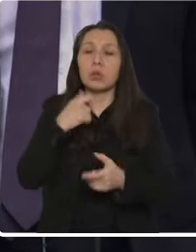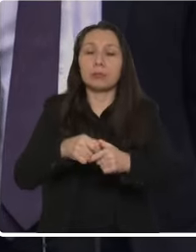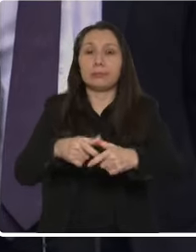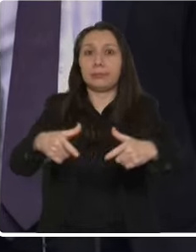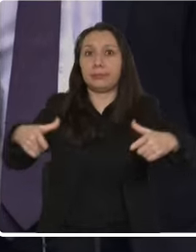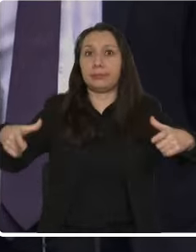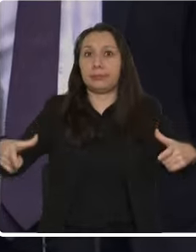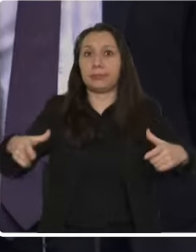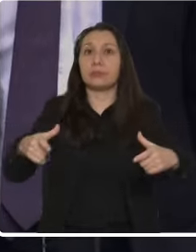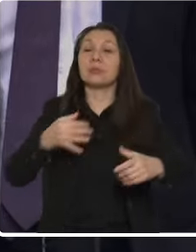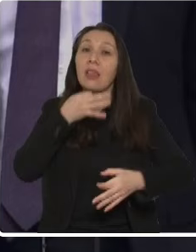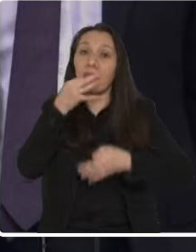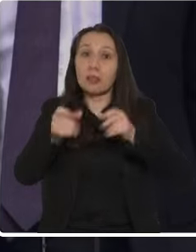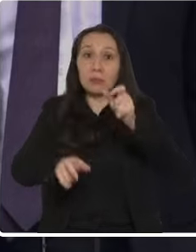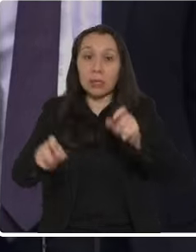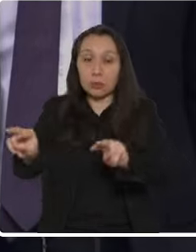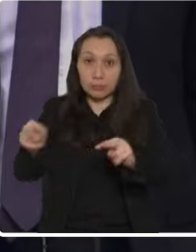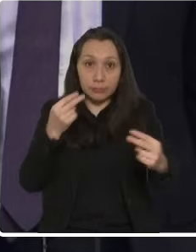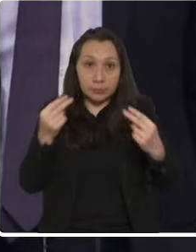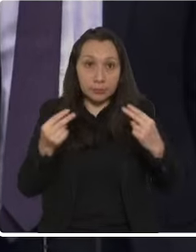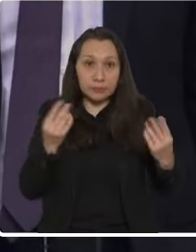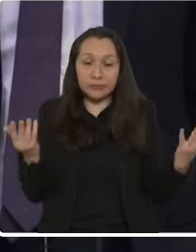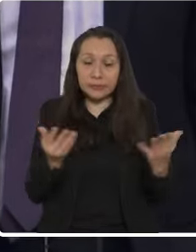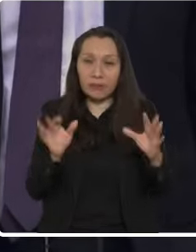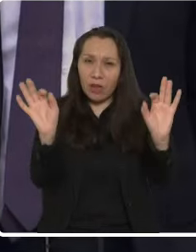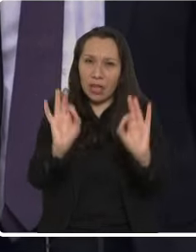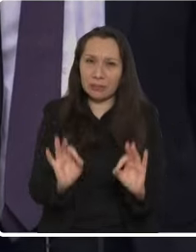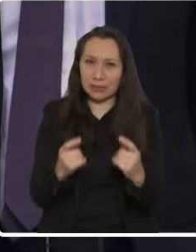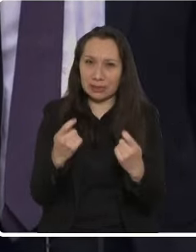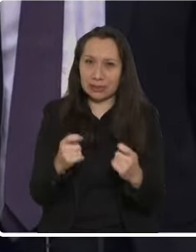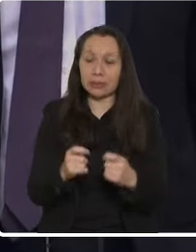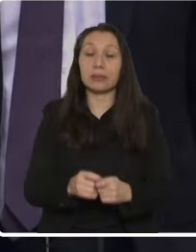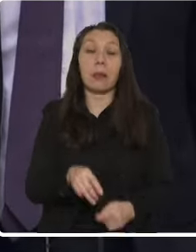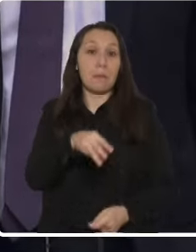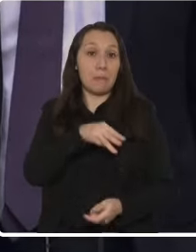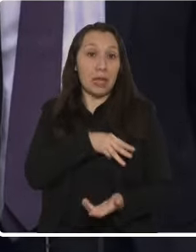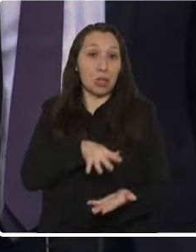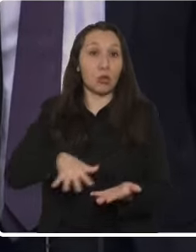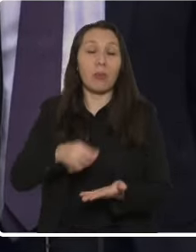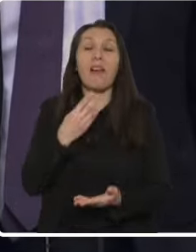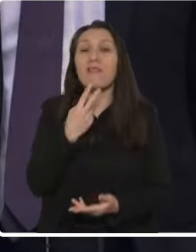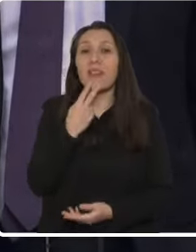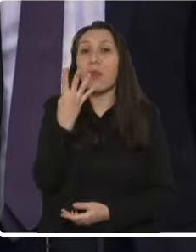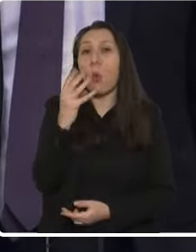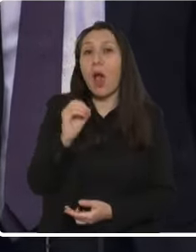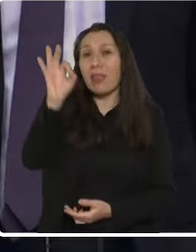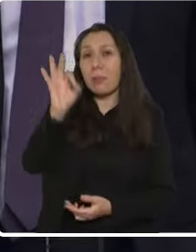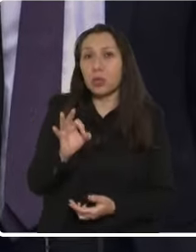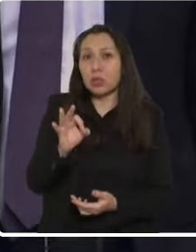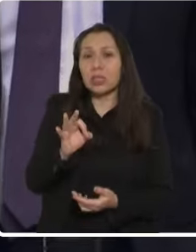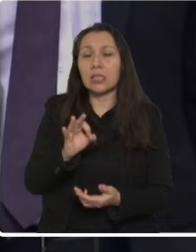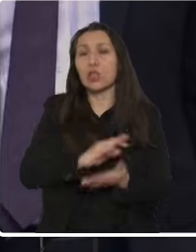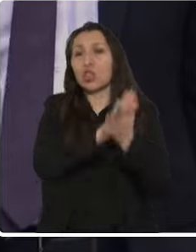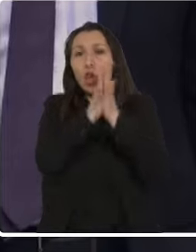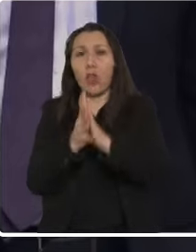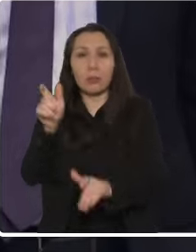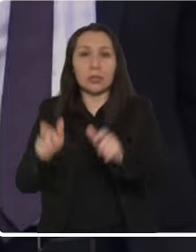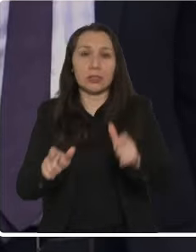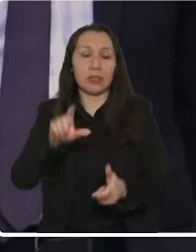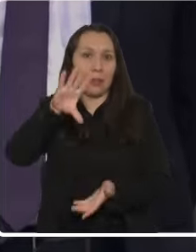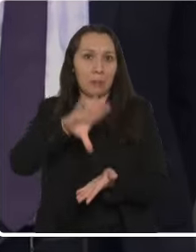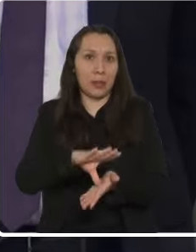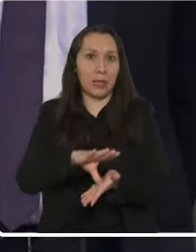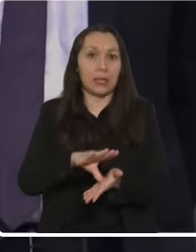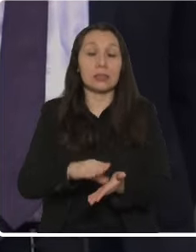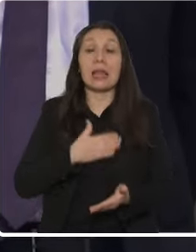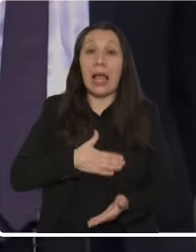magnitud. Y quiero al público que nos escucha tratar de explicarle esto. En la región metropolitana vive el 40% de la población.